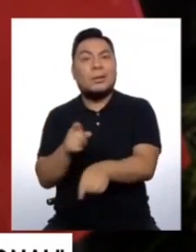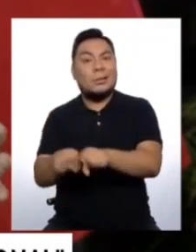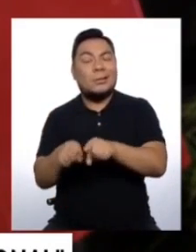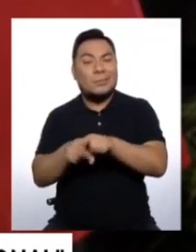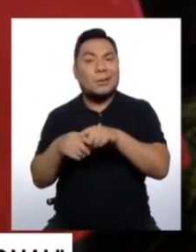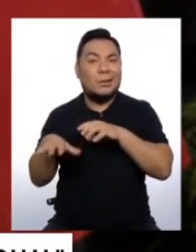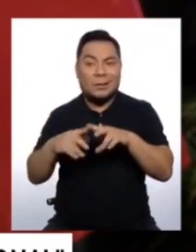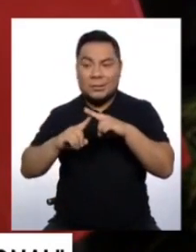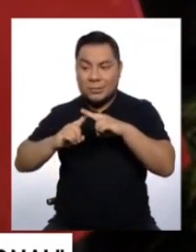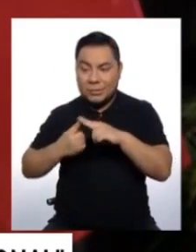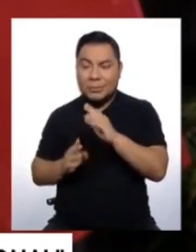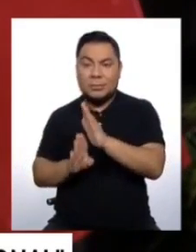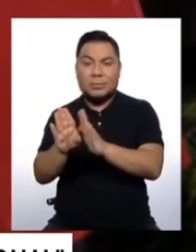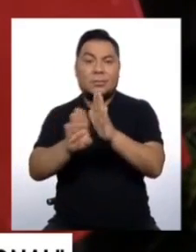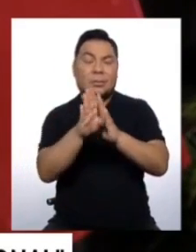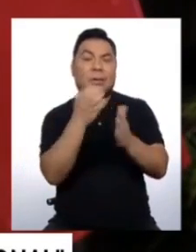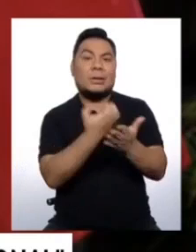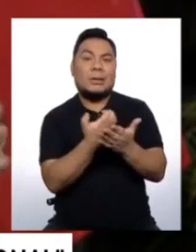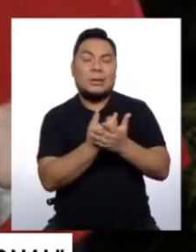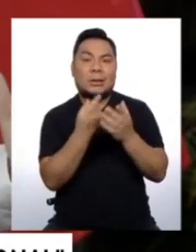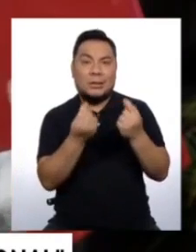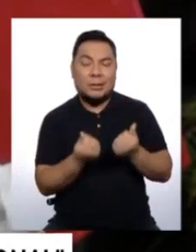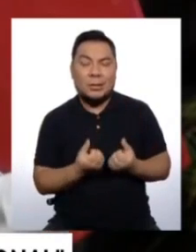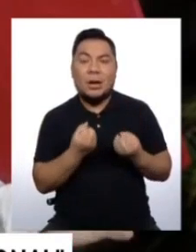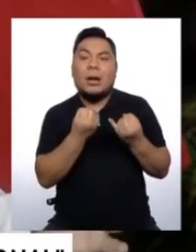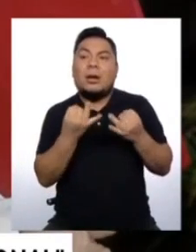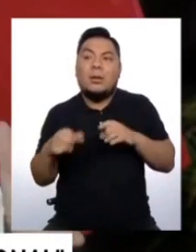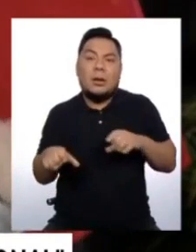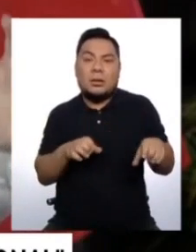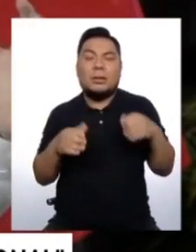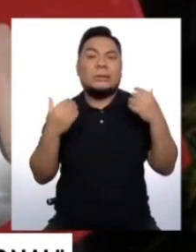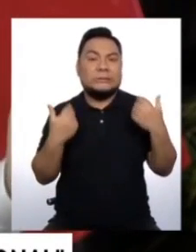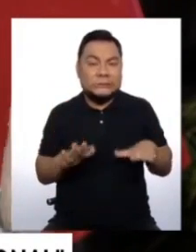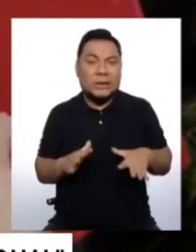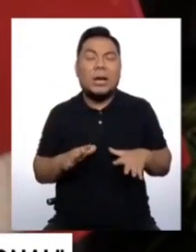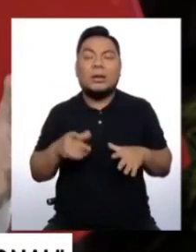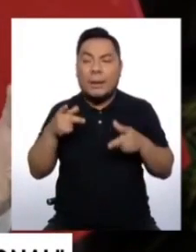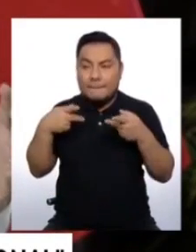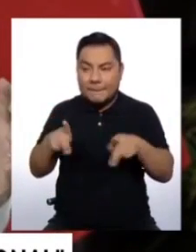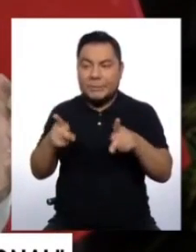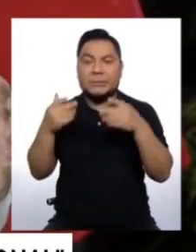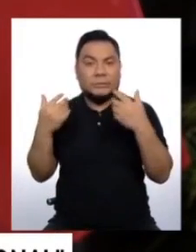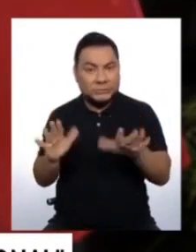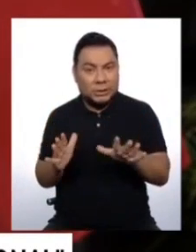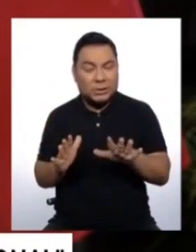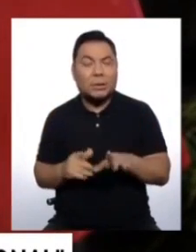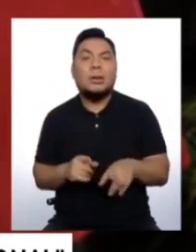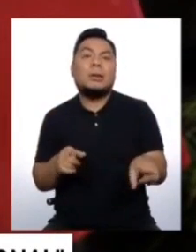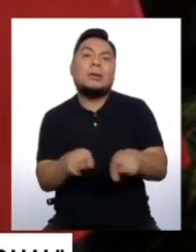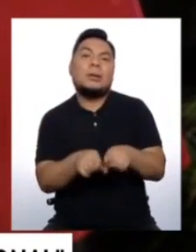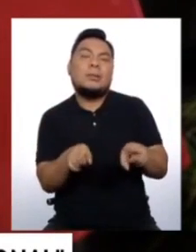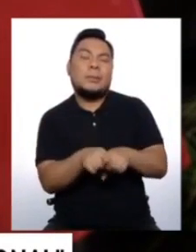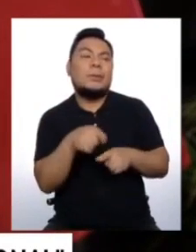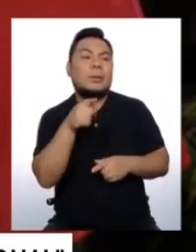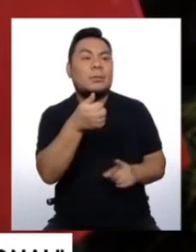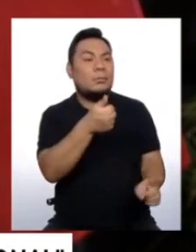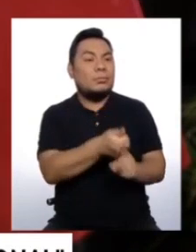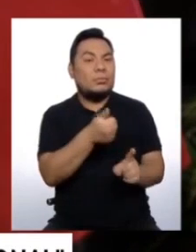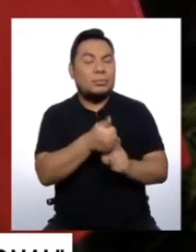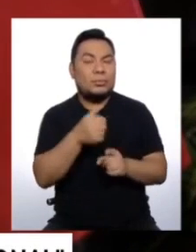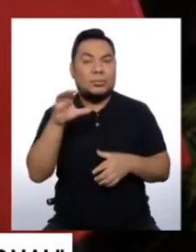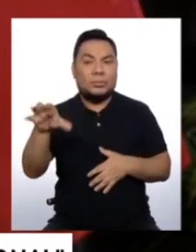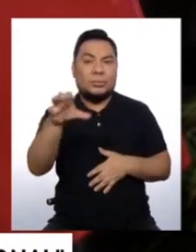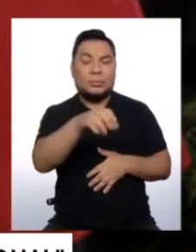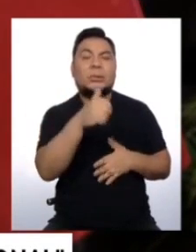se reactiva la economía con algunas actividades que ya se están autorizando, también el propio sector